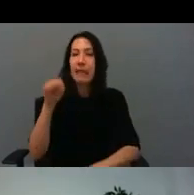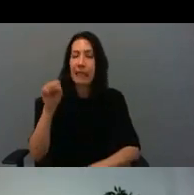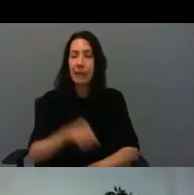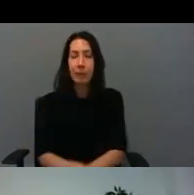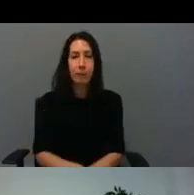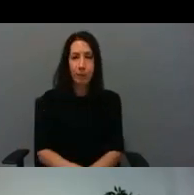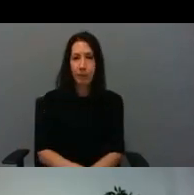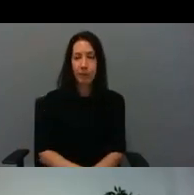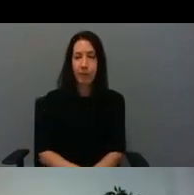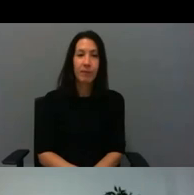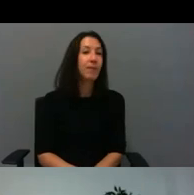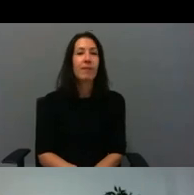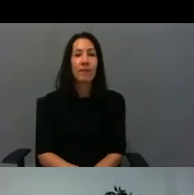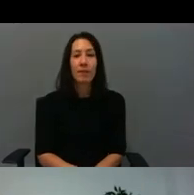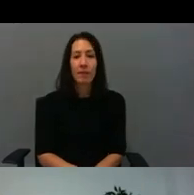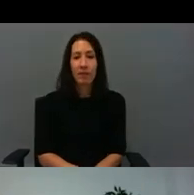Vale.